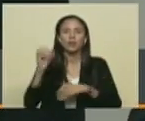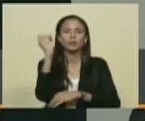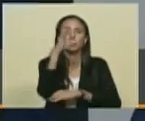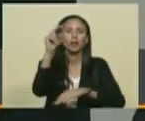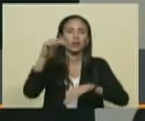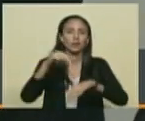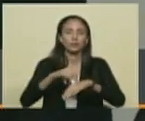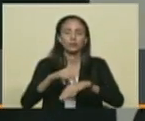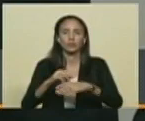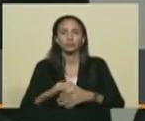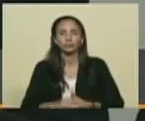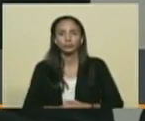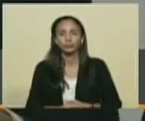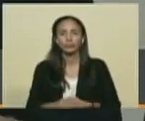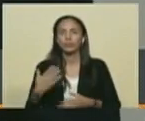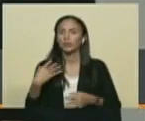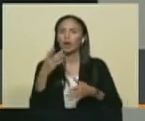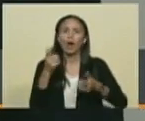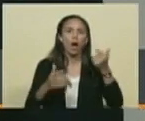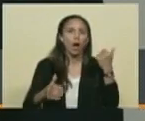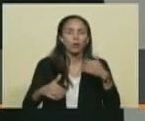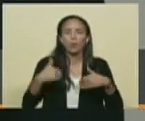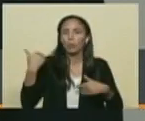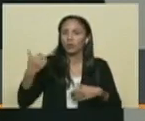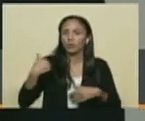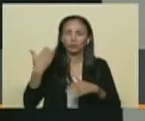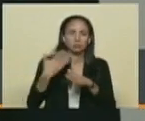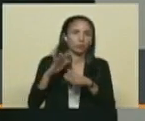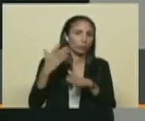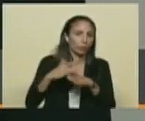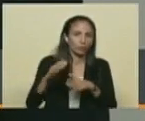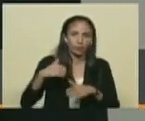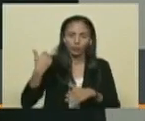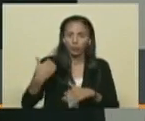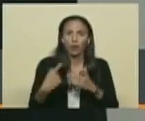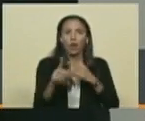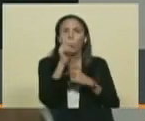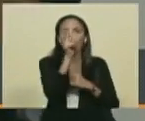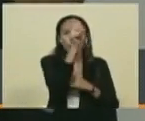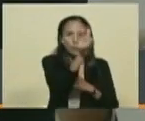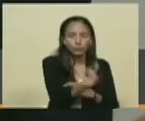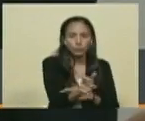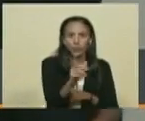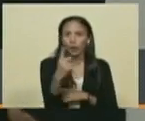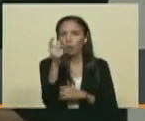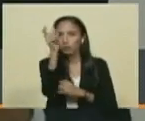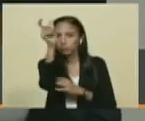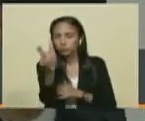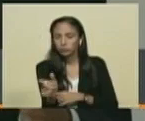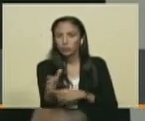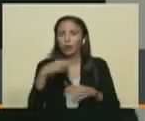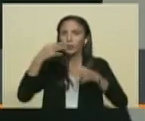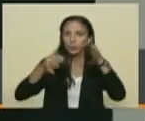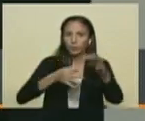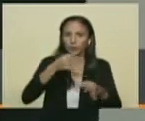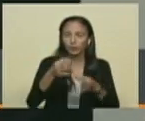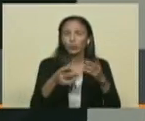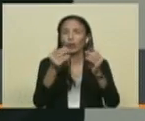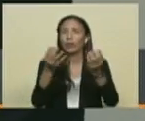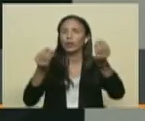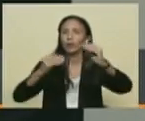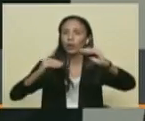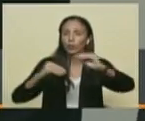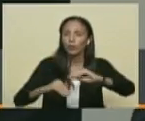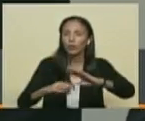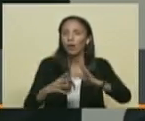Nacional. De tal manera que cualquier declaración que dé un miembro de la oposición o un miembro del gobierno que no tenga que ver con esos dos